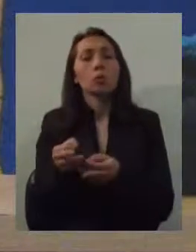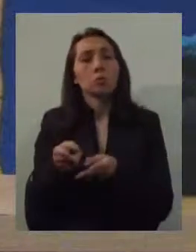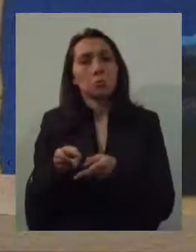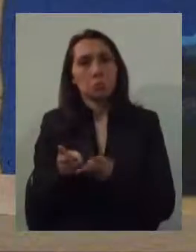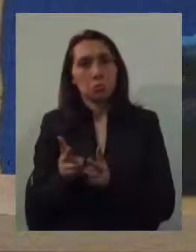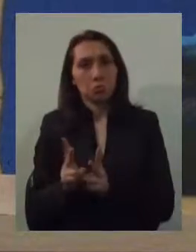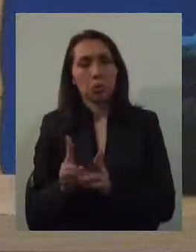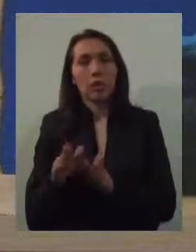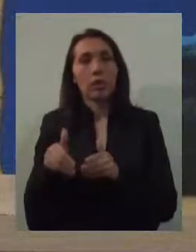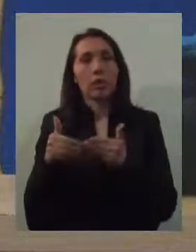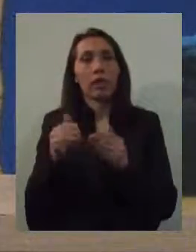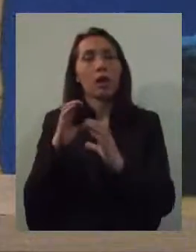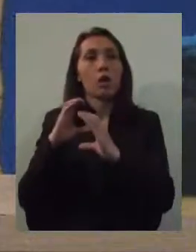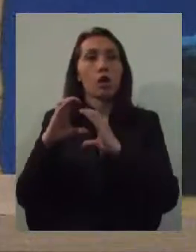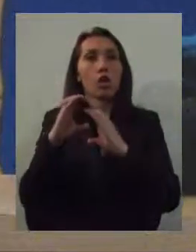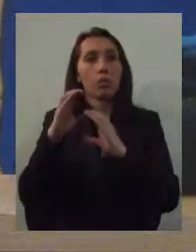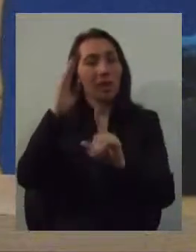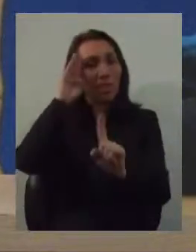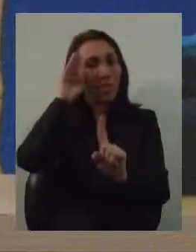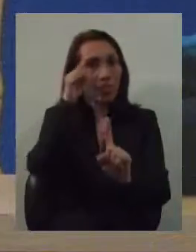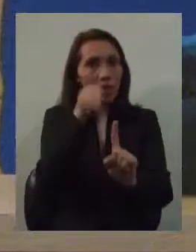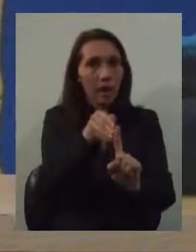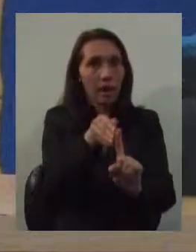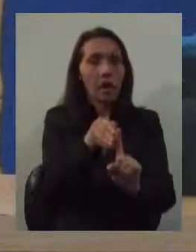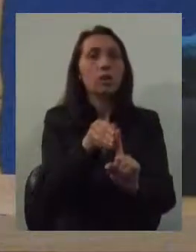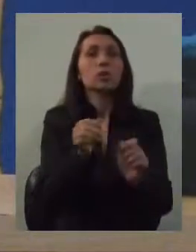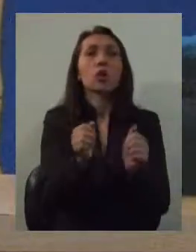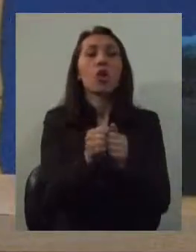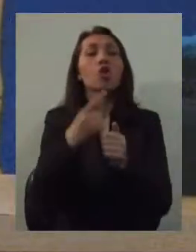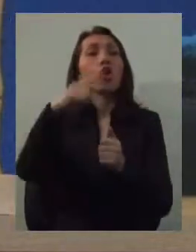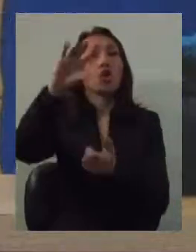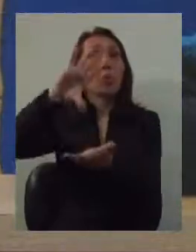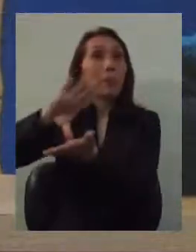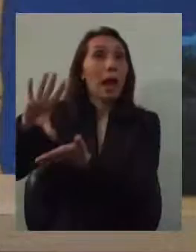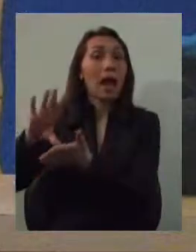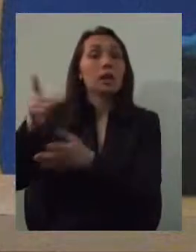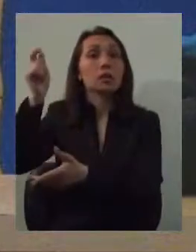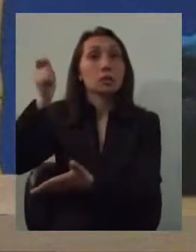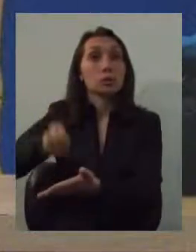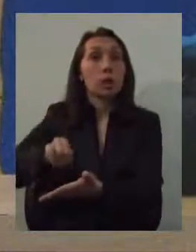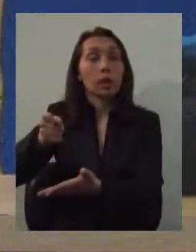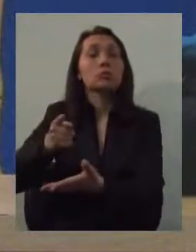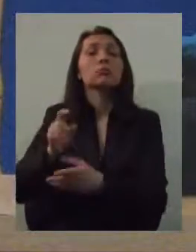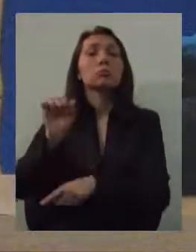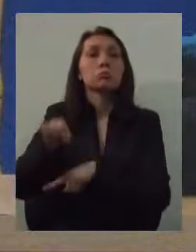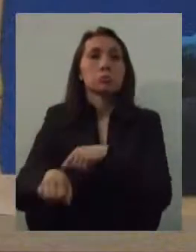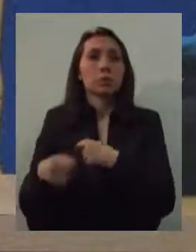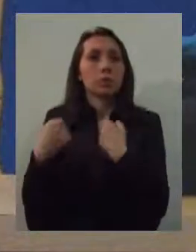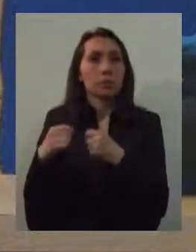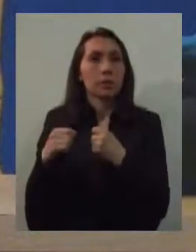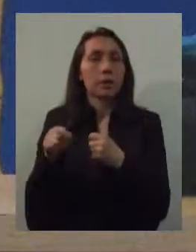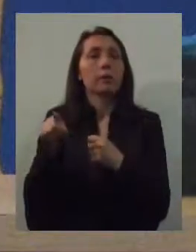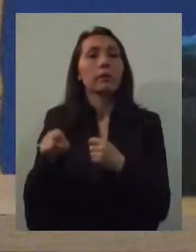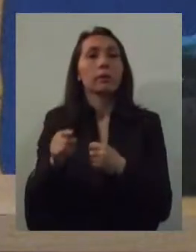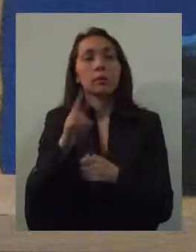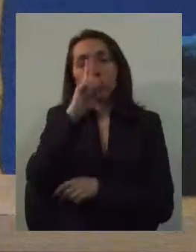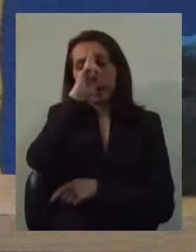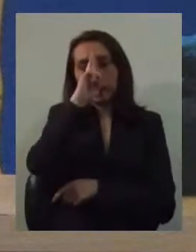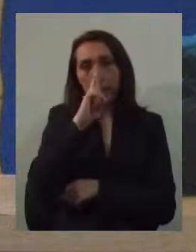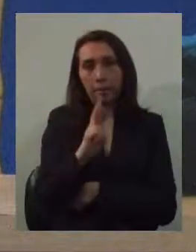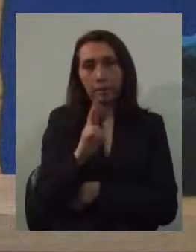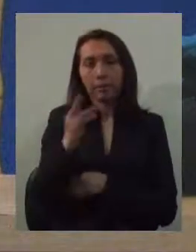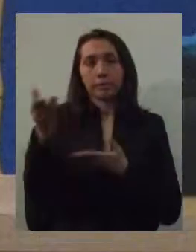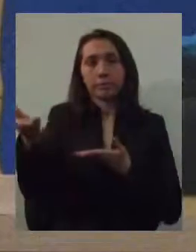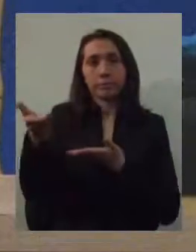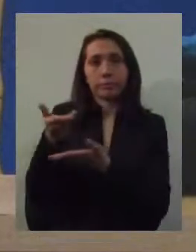facultados para establecer comunicaciones directas con jueces extranjeros que acepten la práctica en tanto se respeten